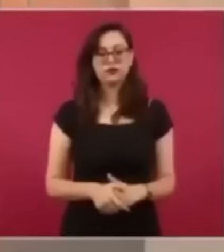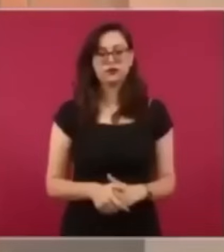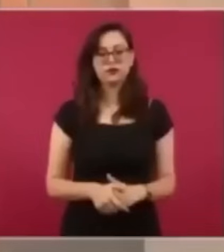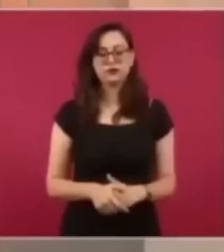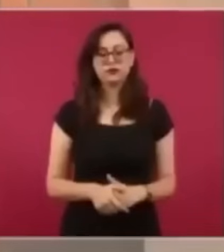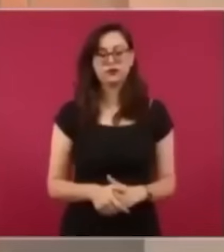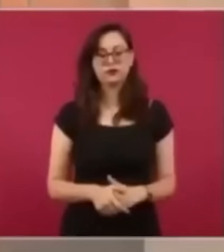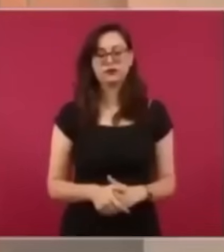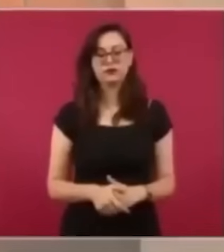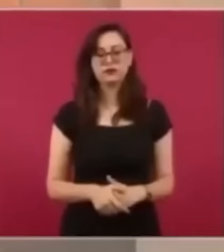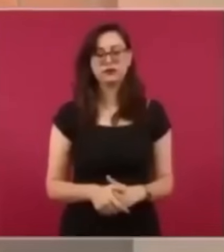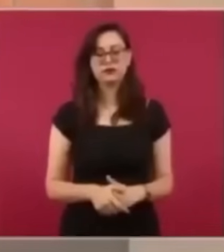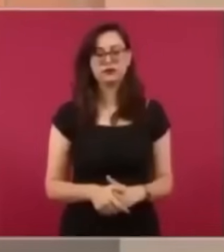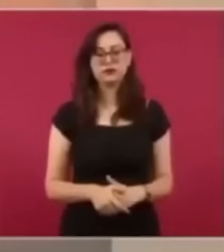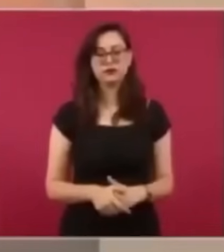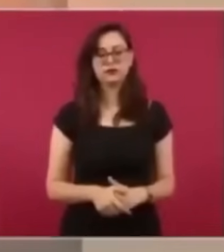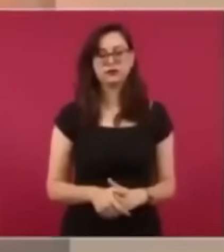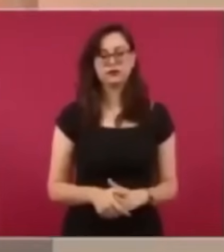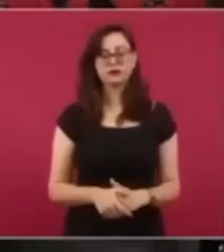Enrique